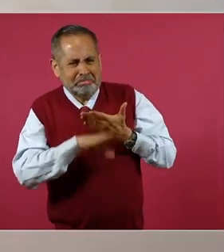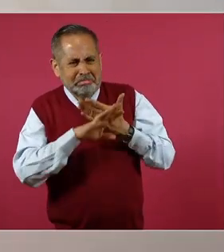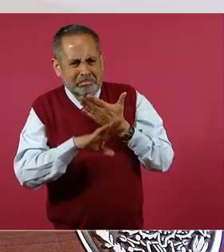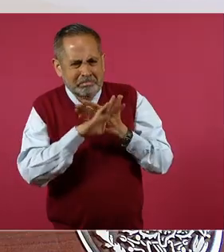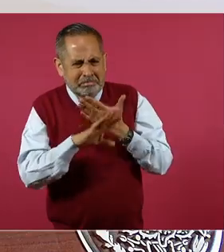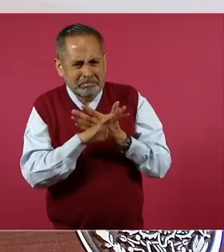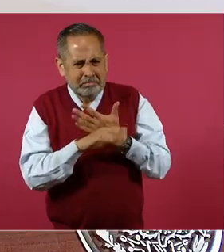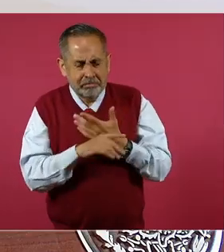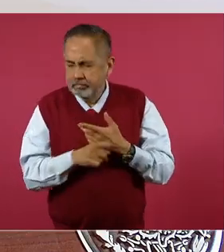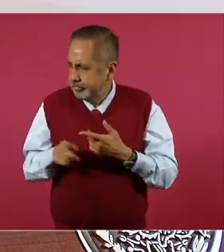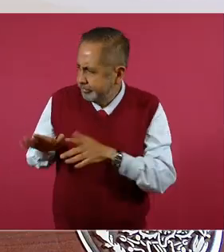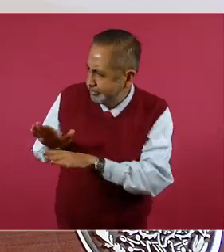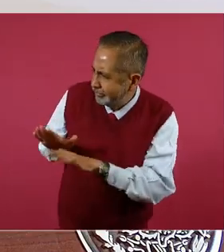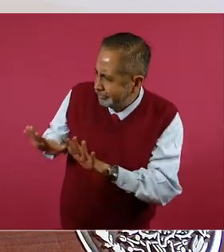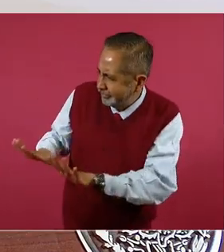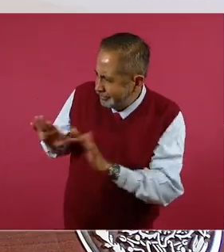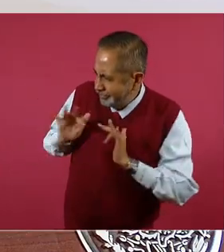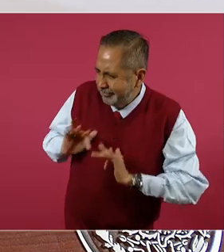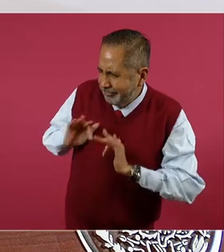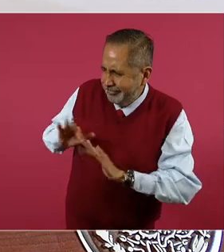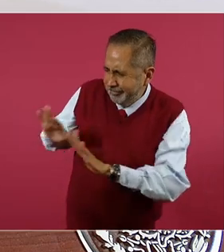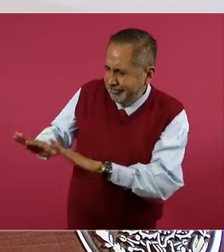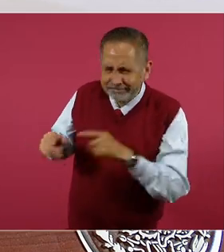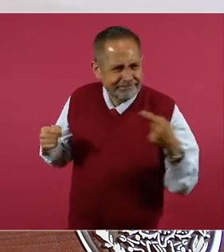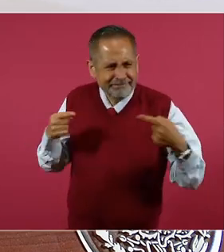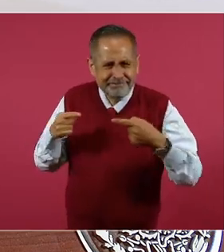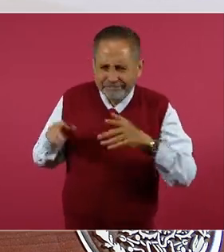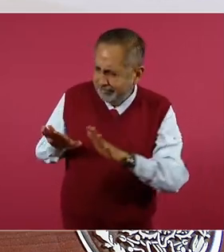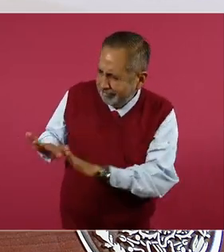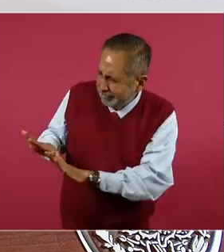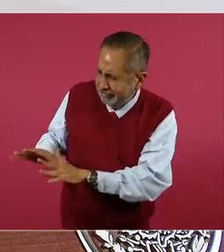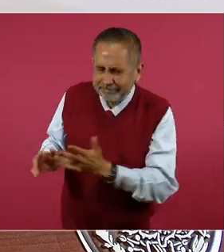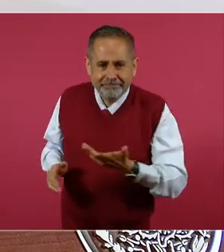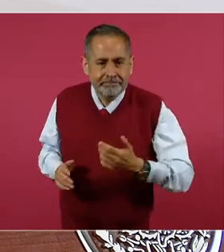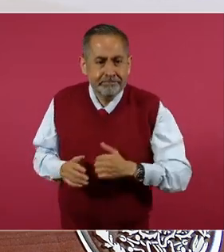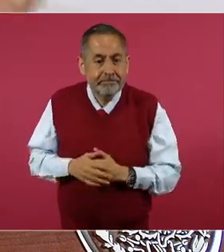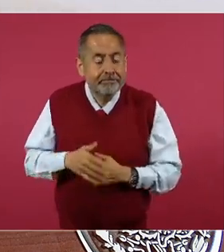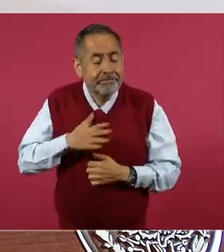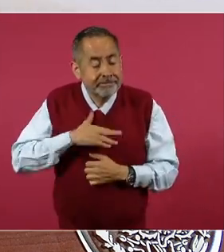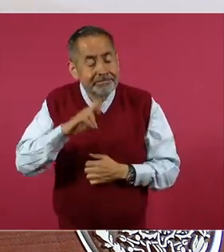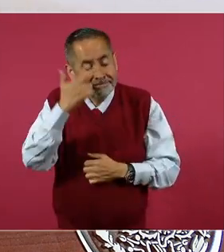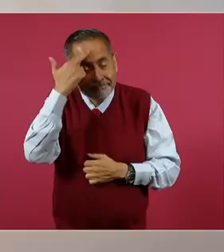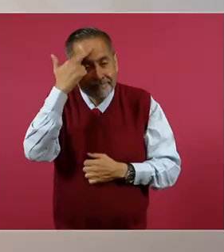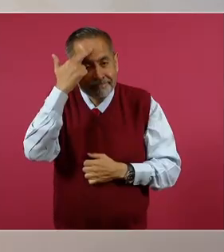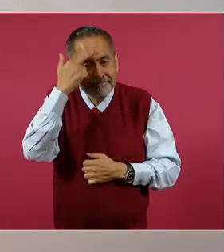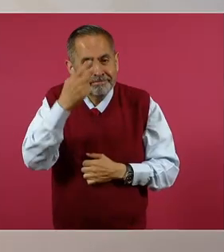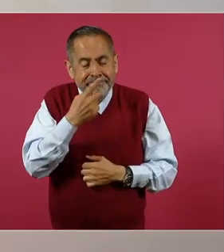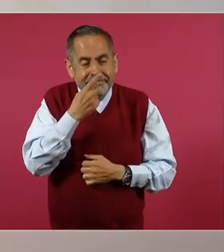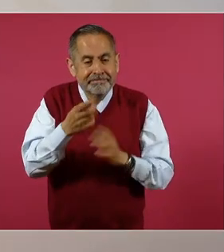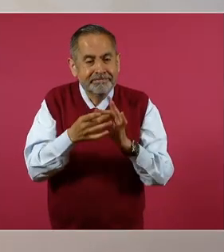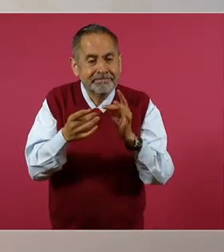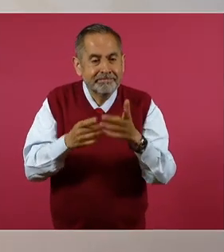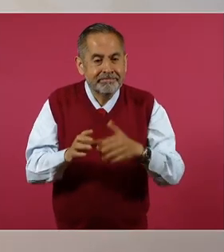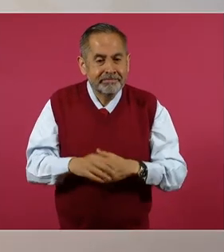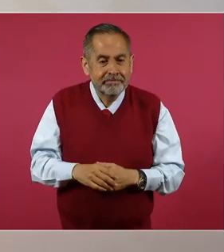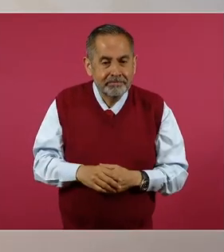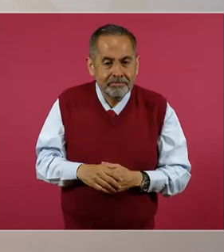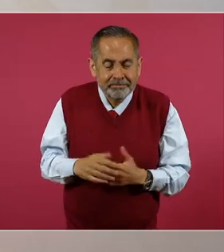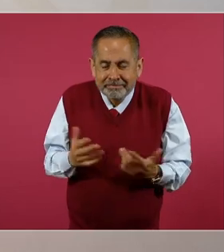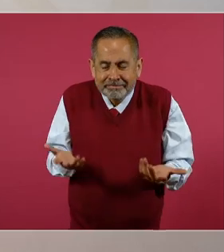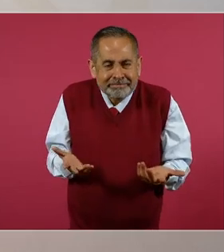la ha tenido que estar tranquilizando. Dice, y me acuerdo de un argumento,